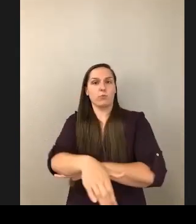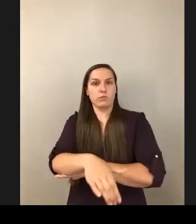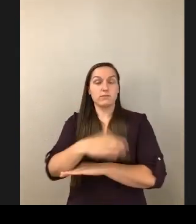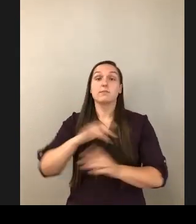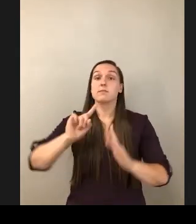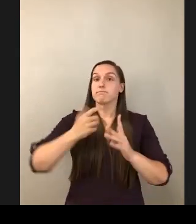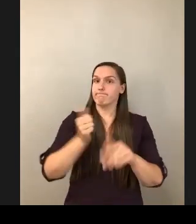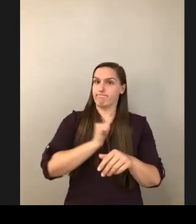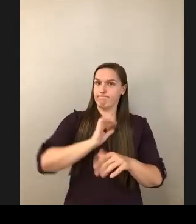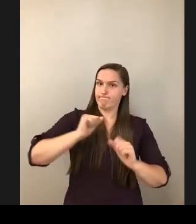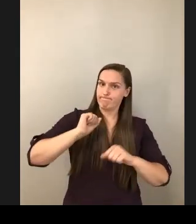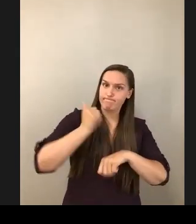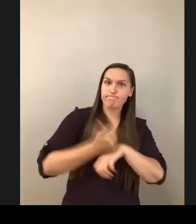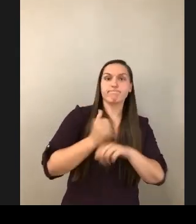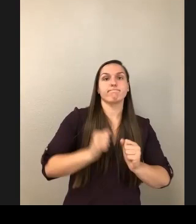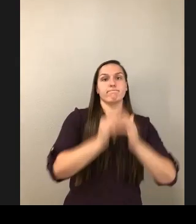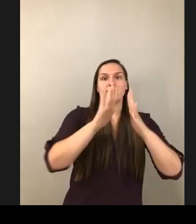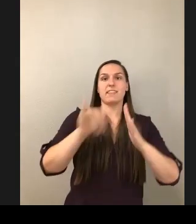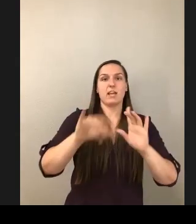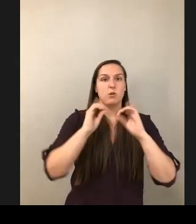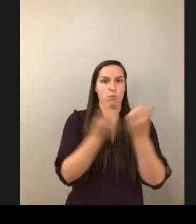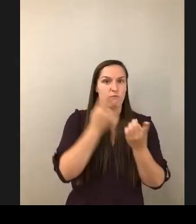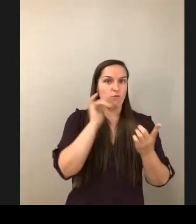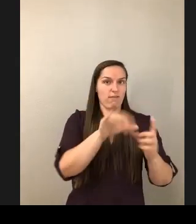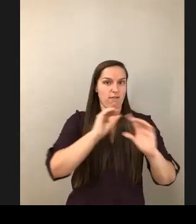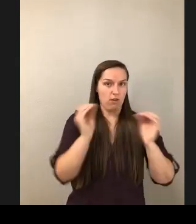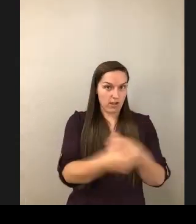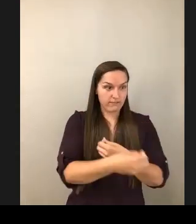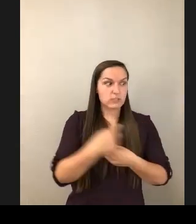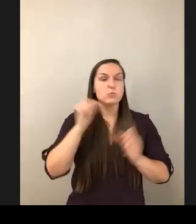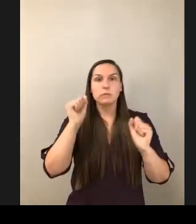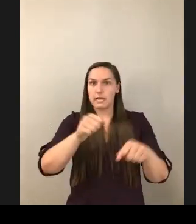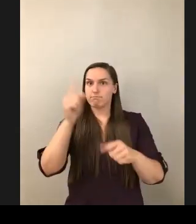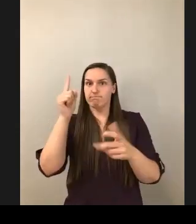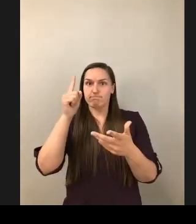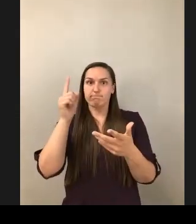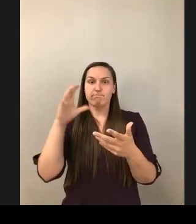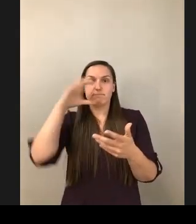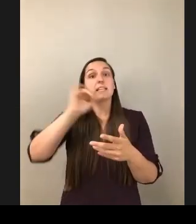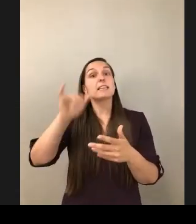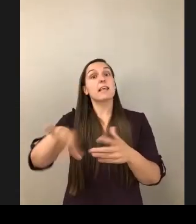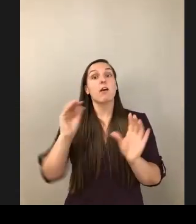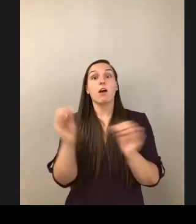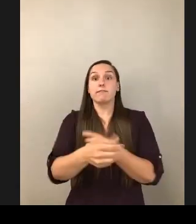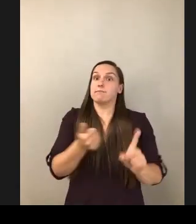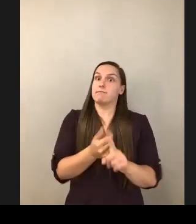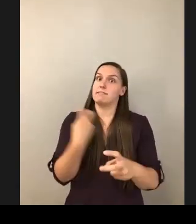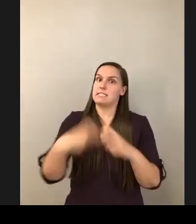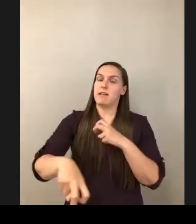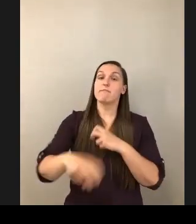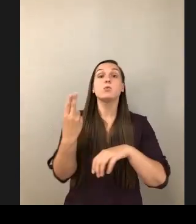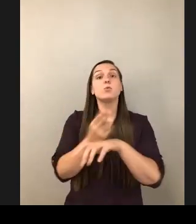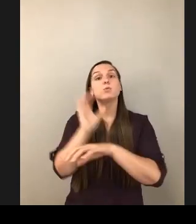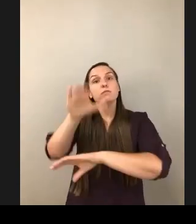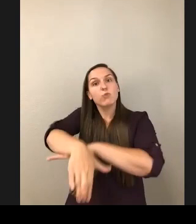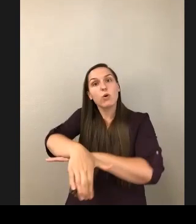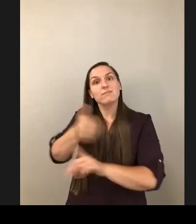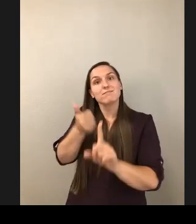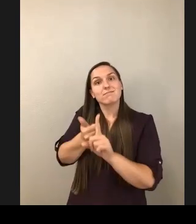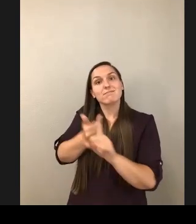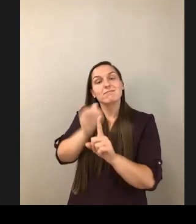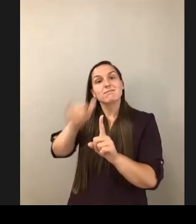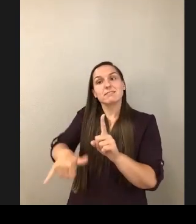fuerza policial. Yo comencé esta oficina para la oficina. El uso